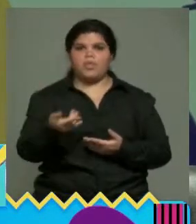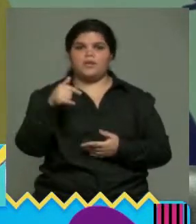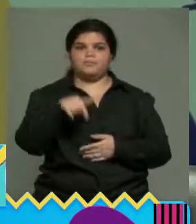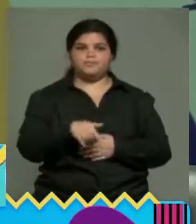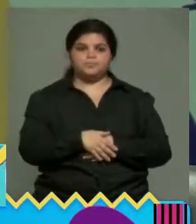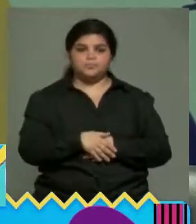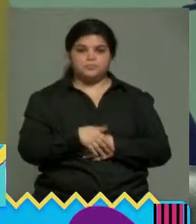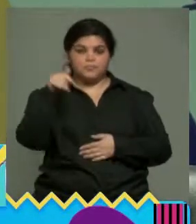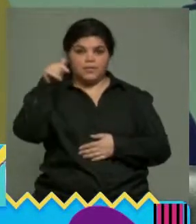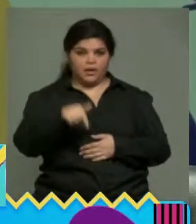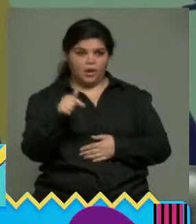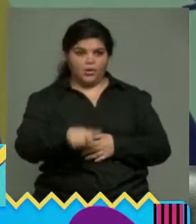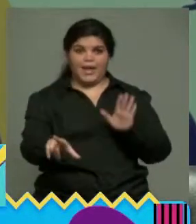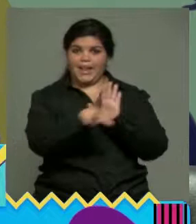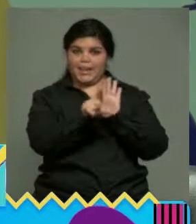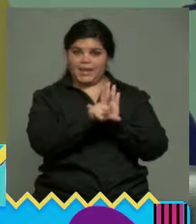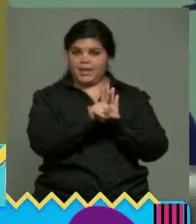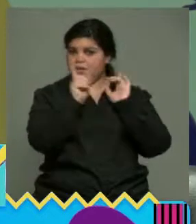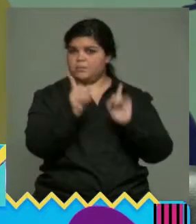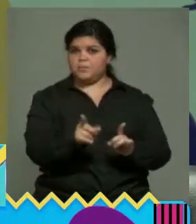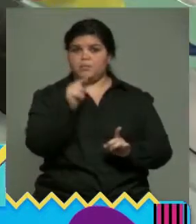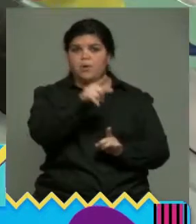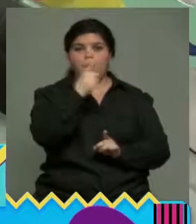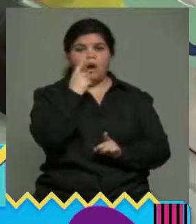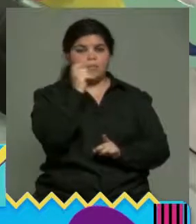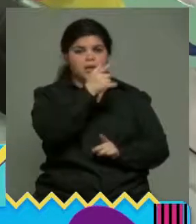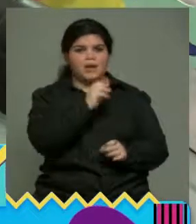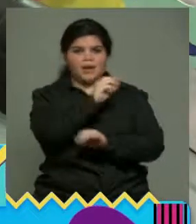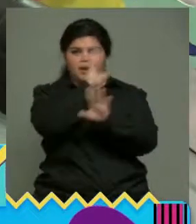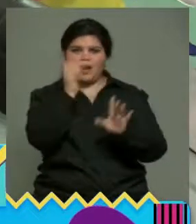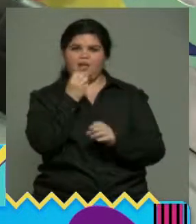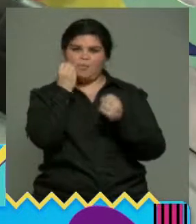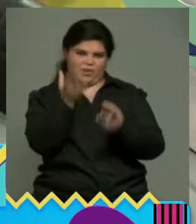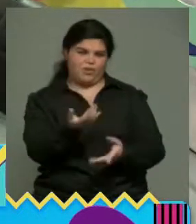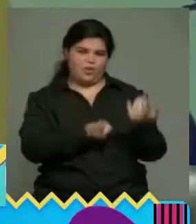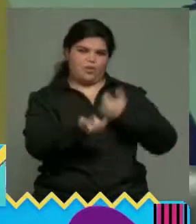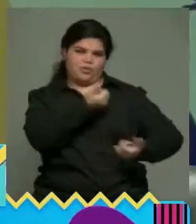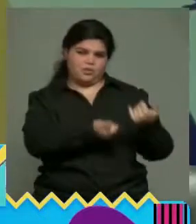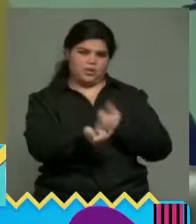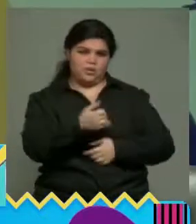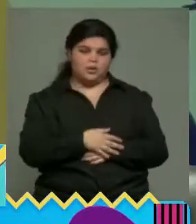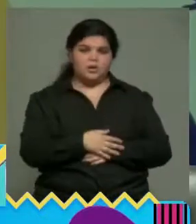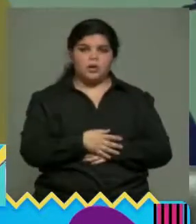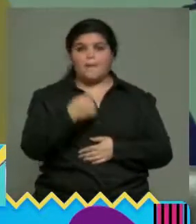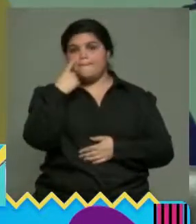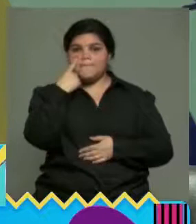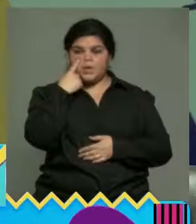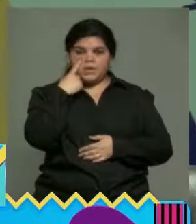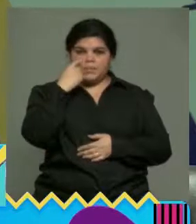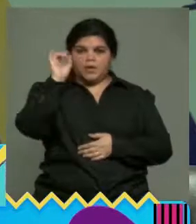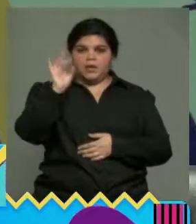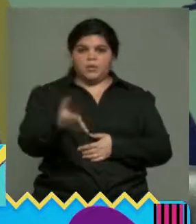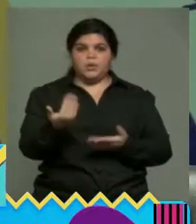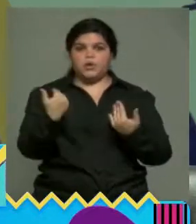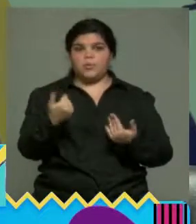termino, Carlos lo podrá aclarar mejor que yo, los municipios solo pueden intervenir en el caso